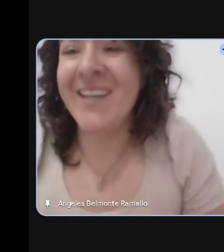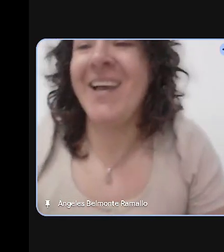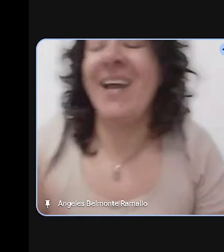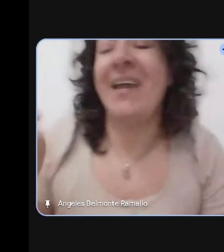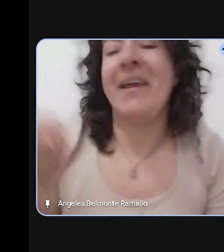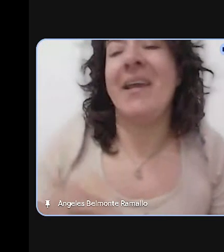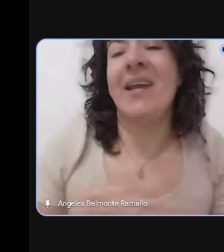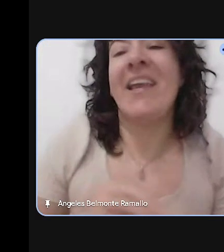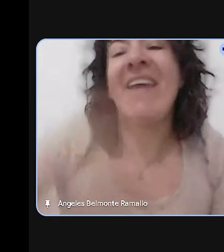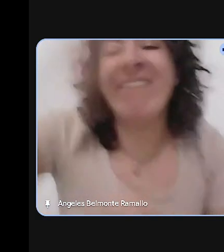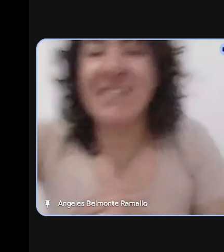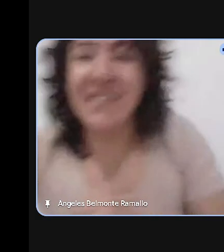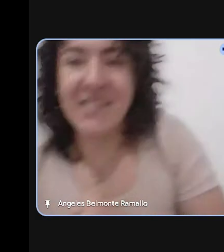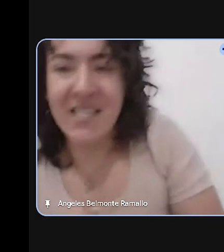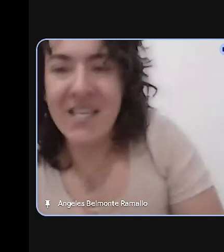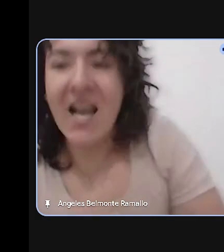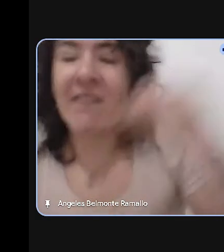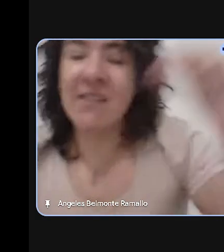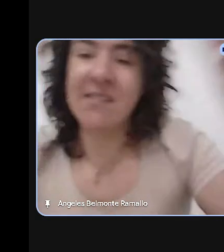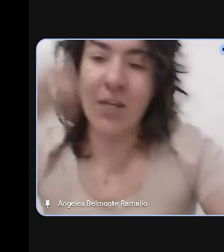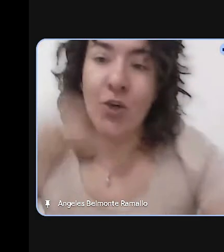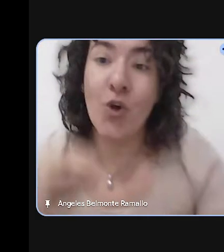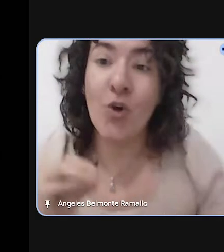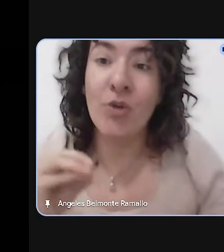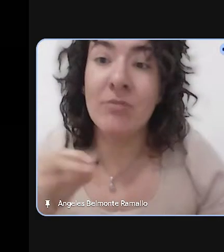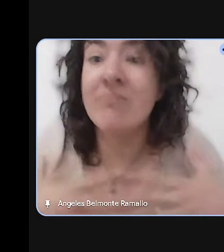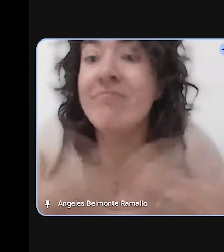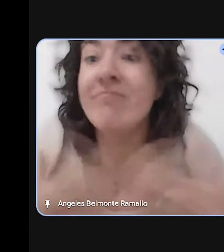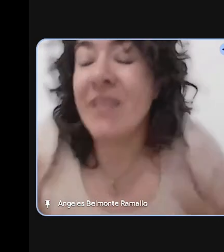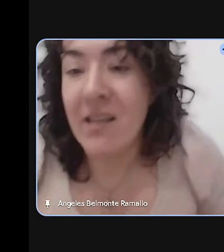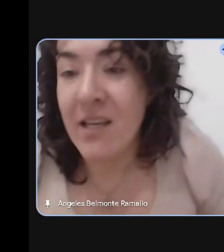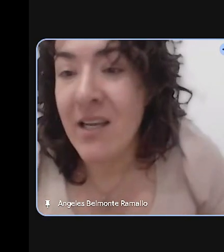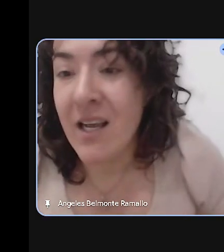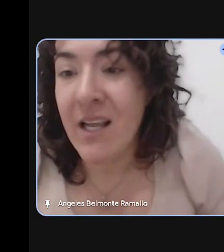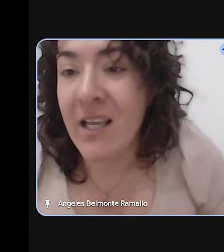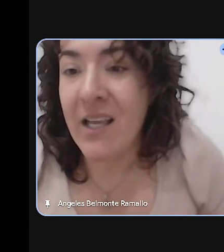transmitir que a veces sí, a veces no,